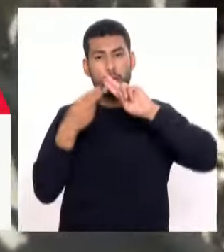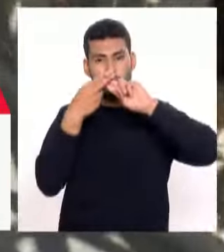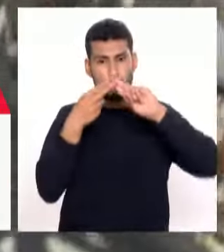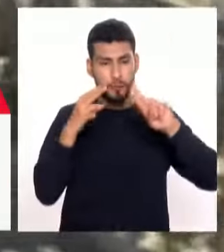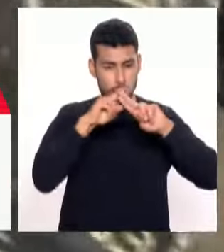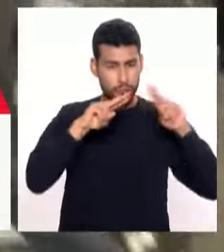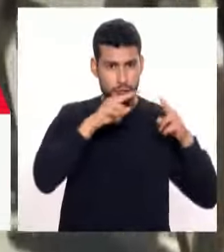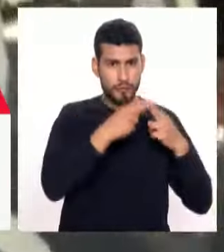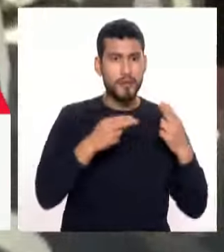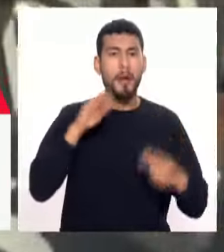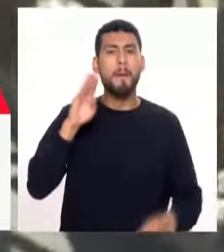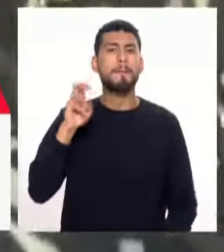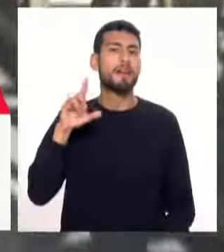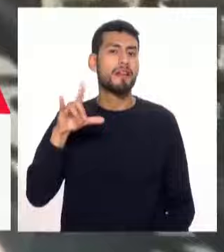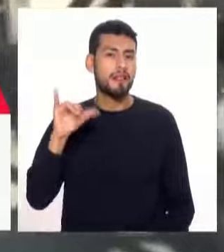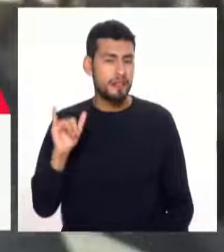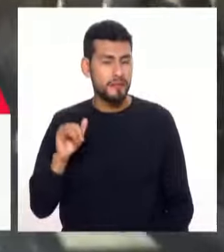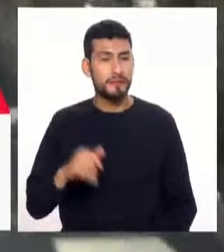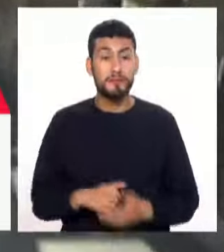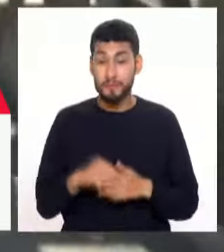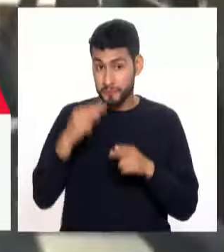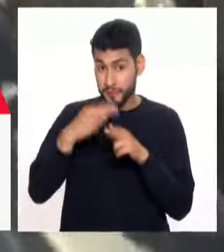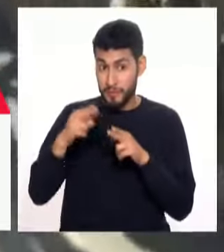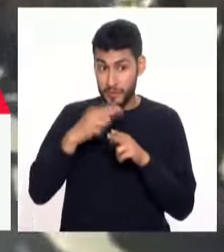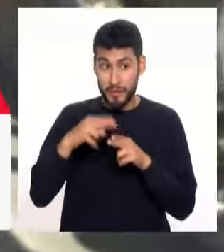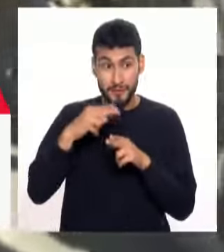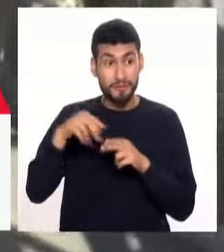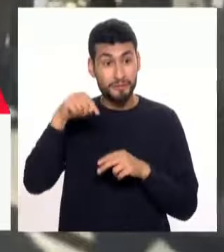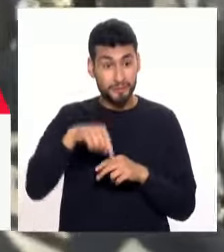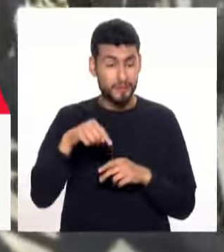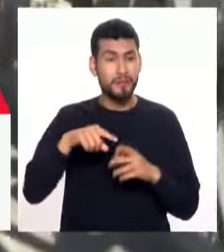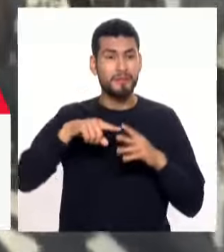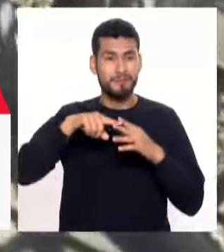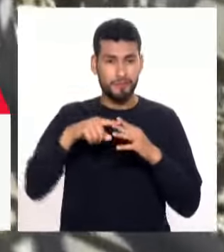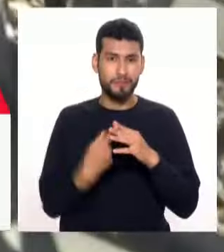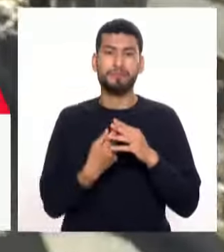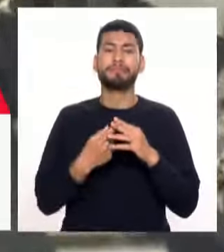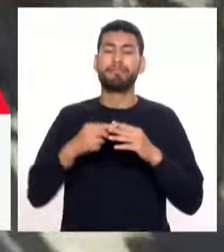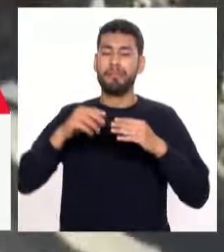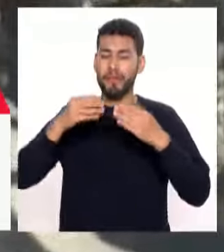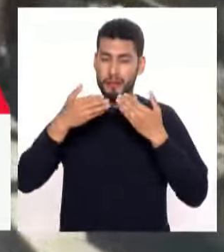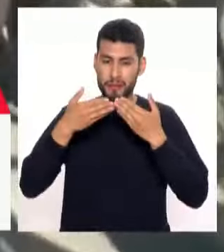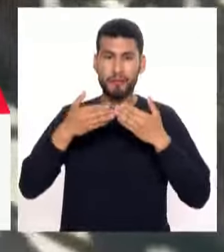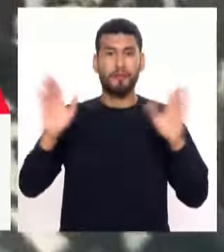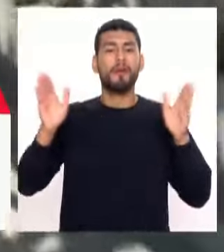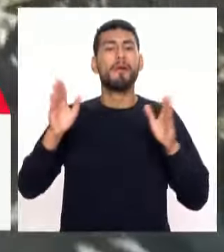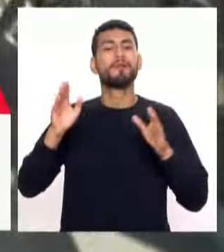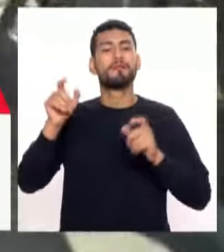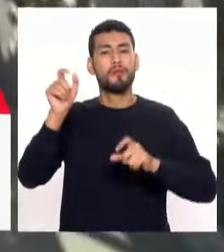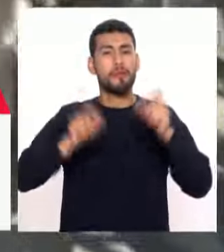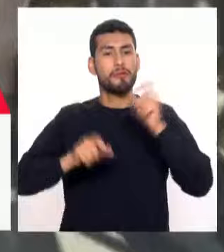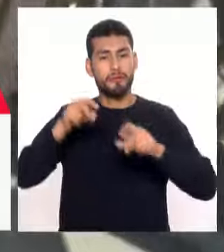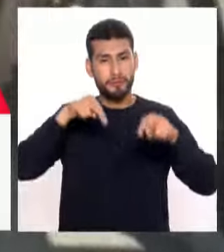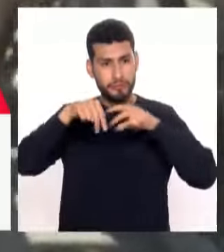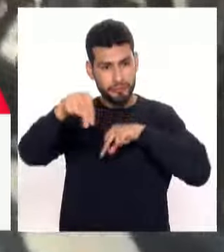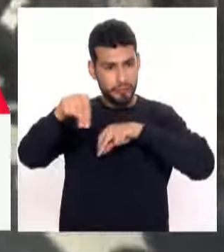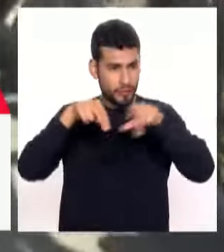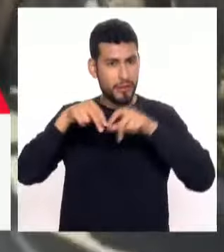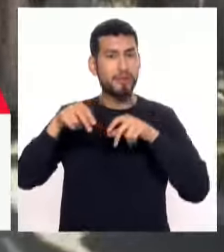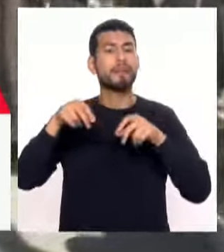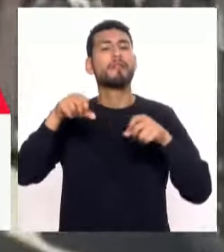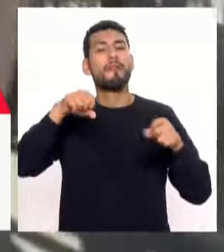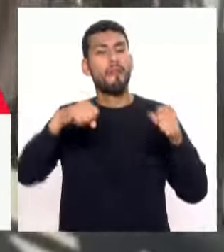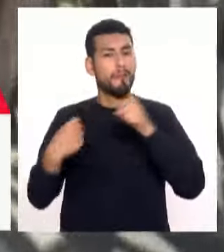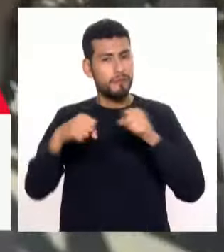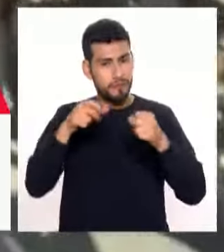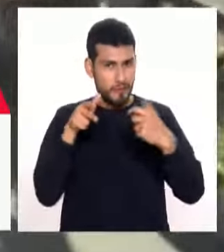modular Bailey, el cual en los próximos minutos va a ser inaugurado para el uso peatonal y vehicular en